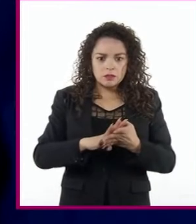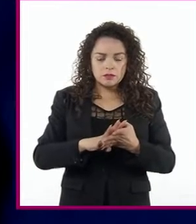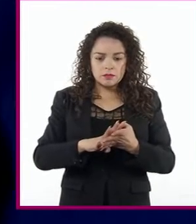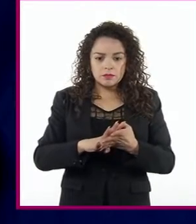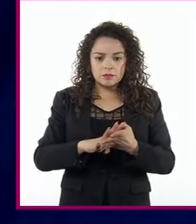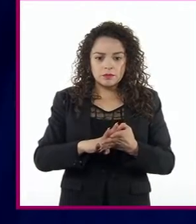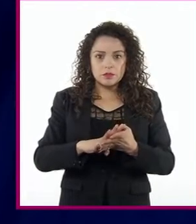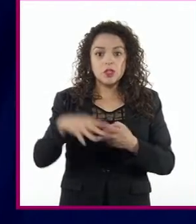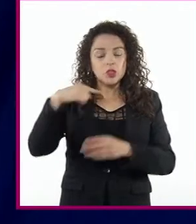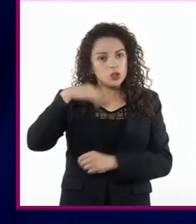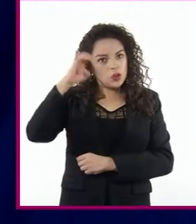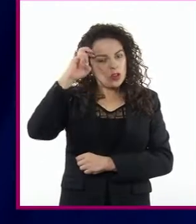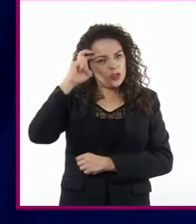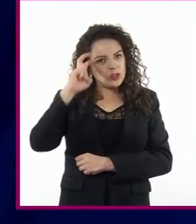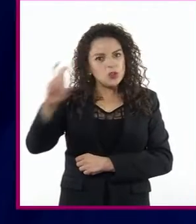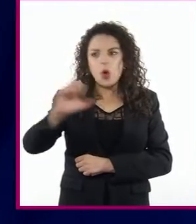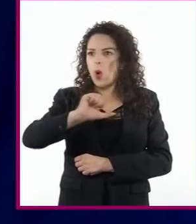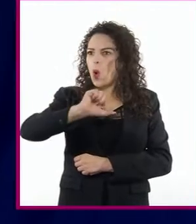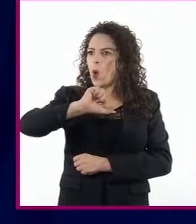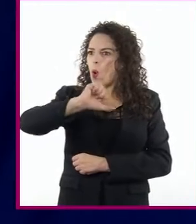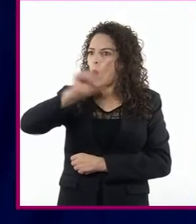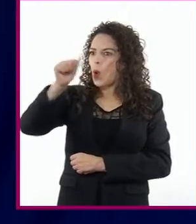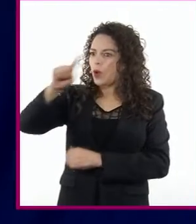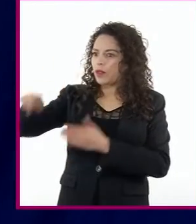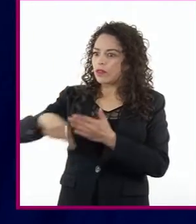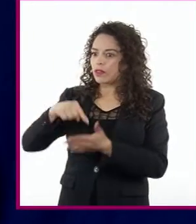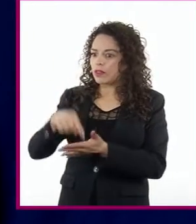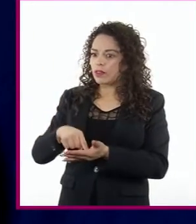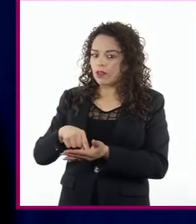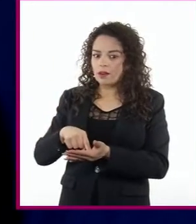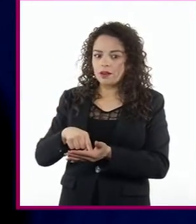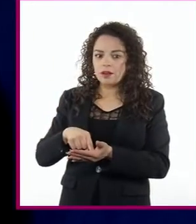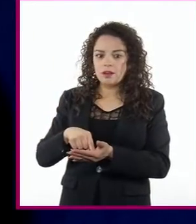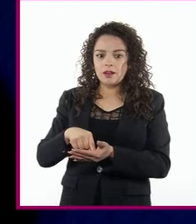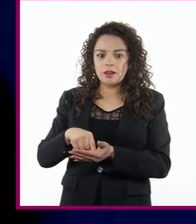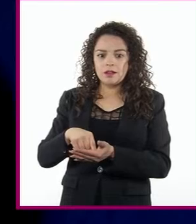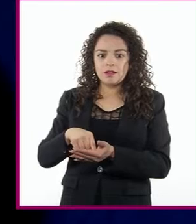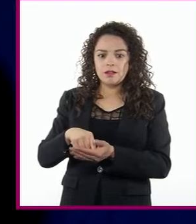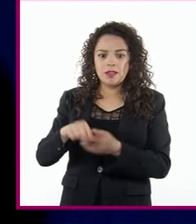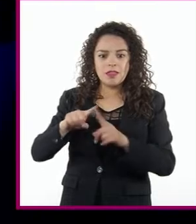soñé que en otro estado más lisonjero me vi.